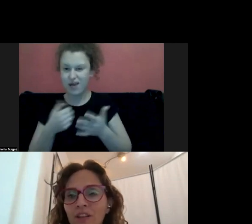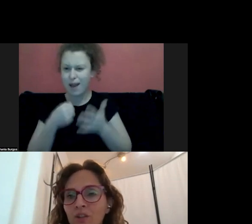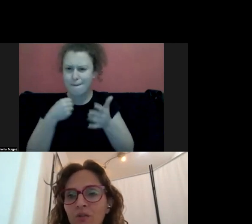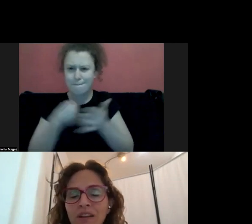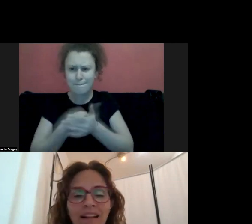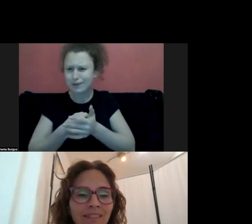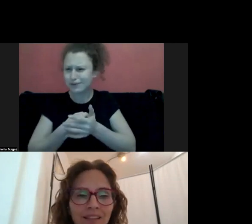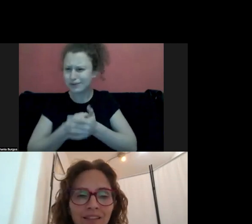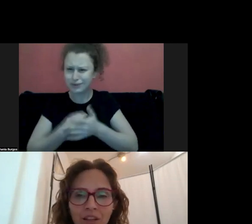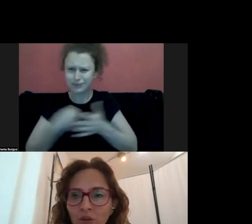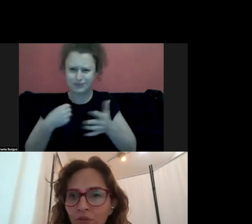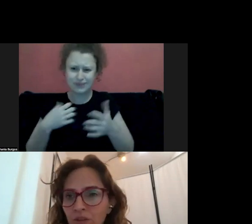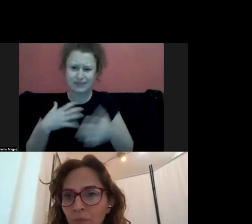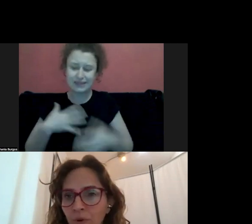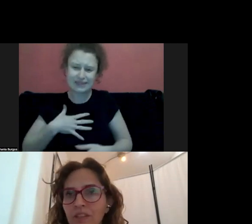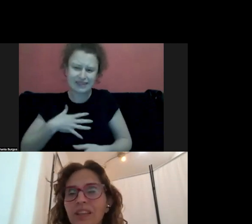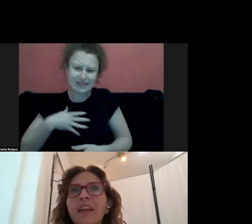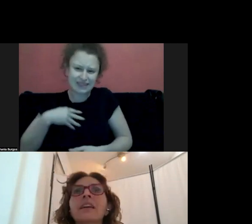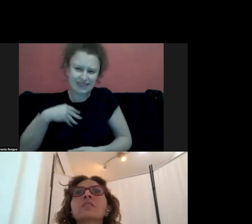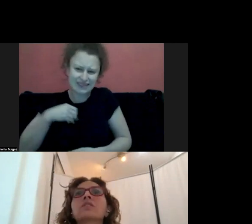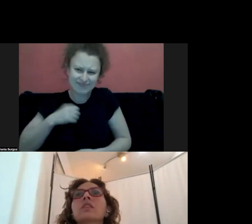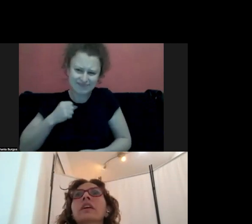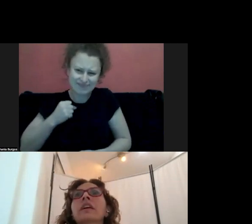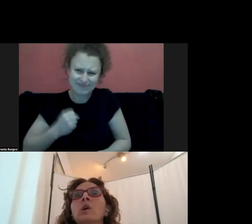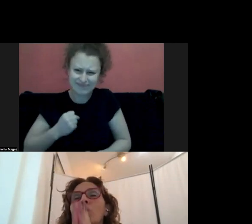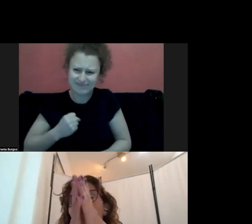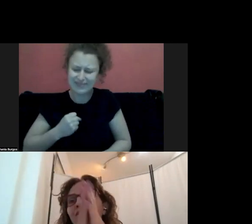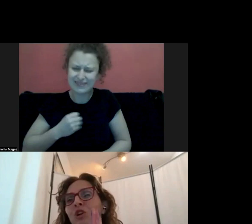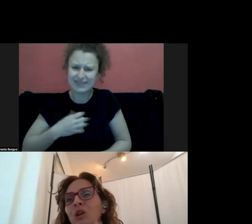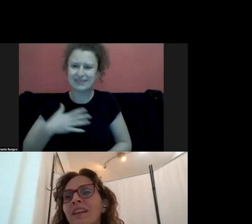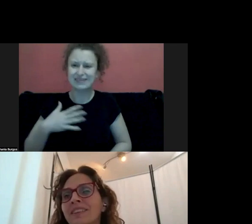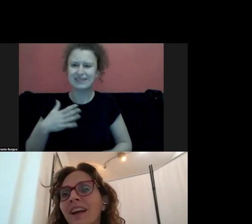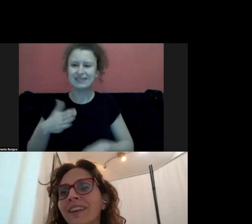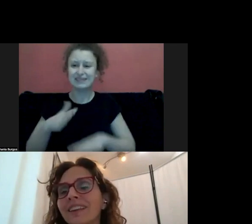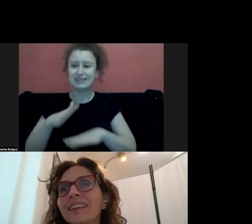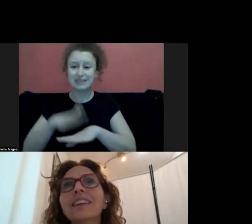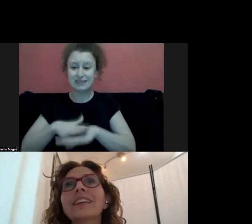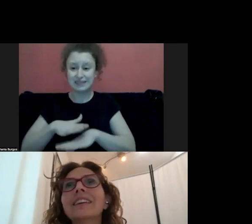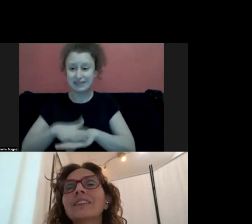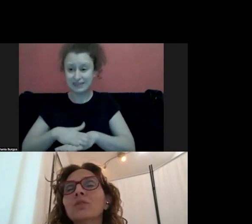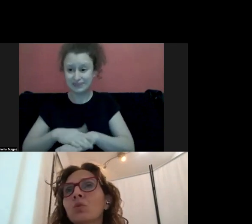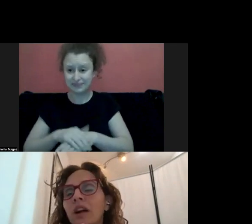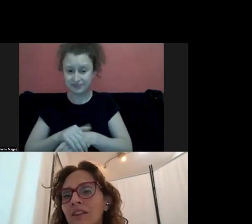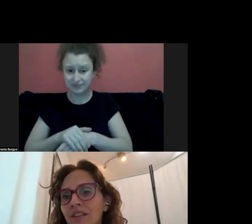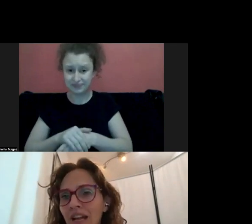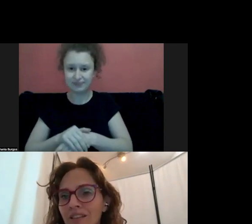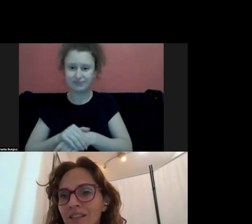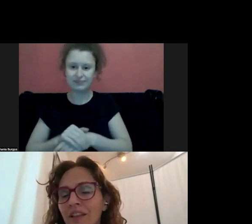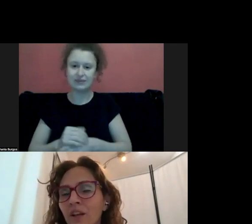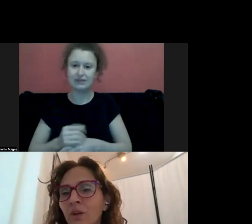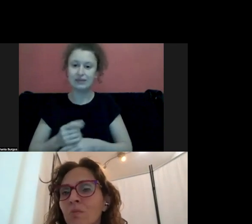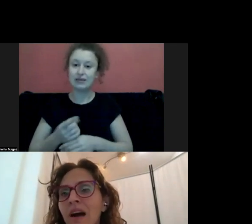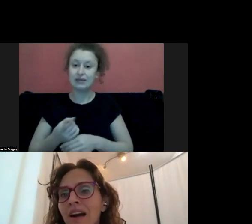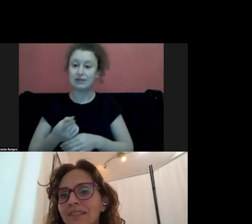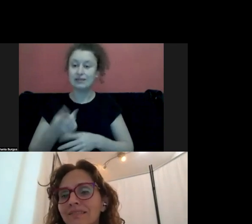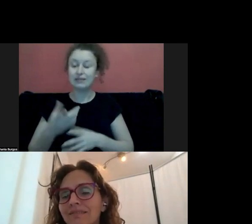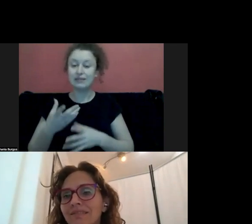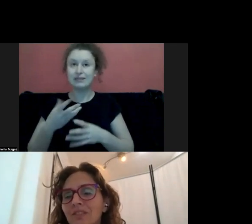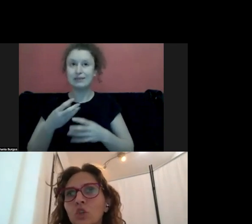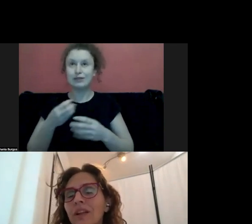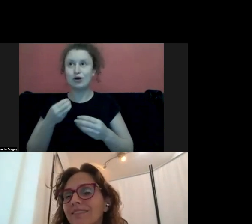diagnóstico es un antes y un después. Es como la foto que veis ahí, tu casa se